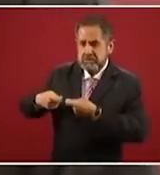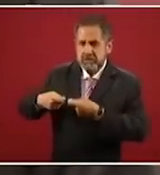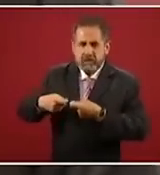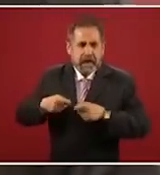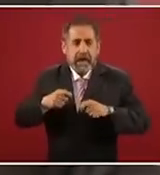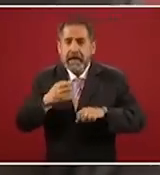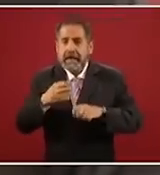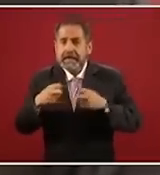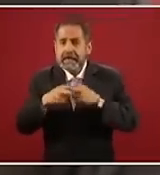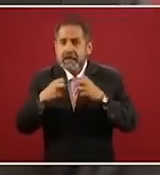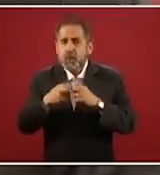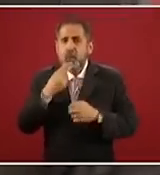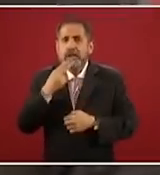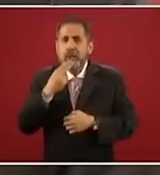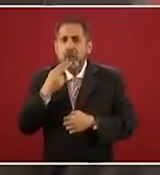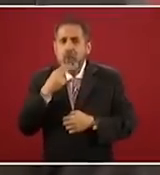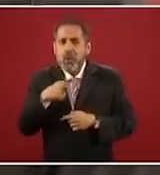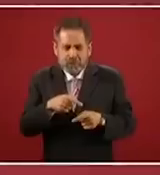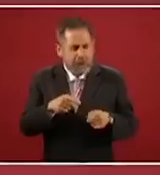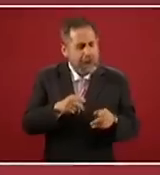usados